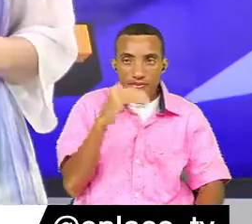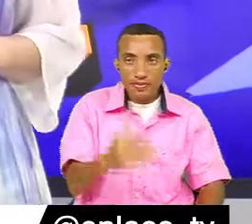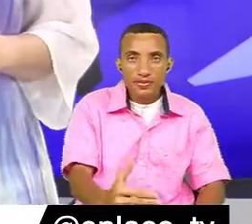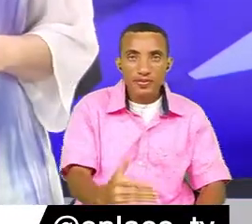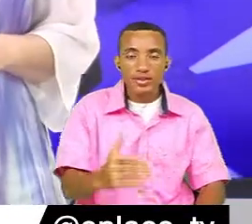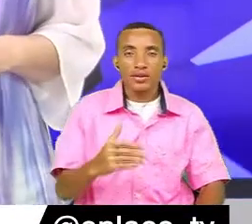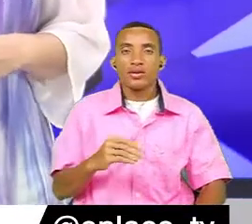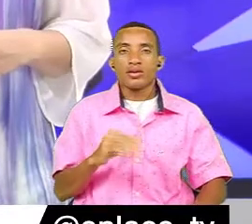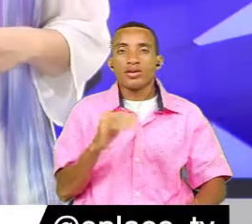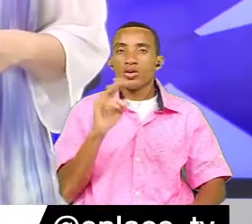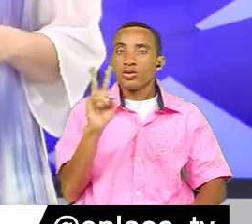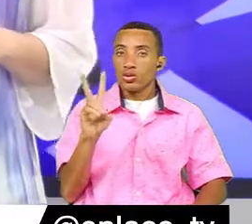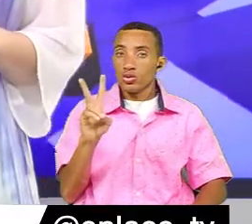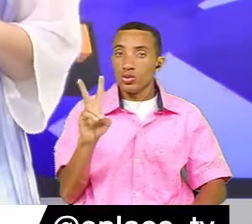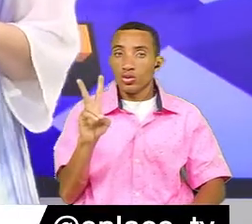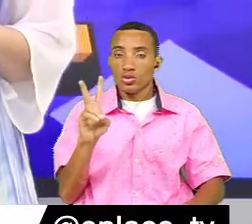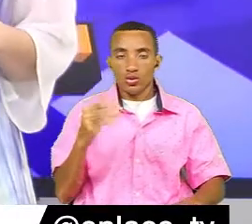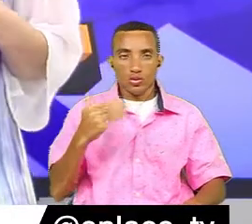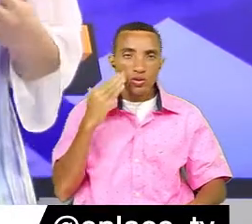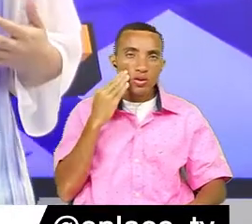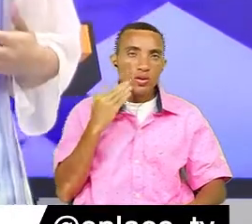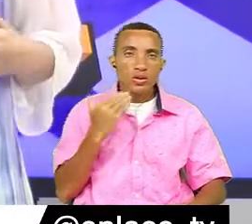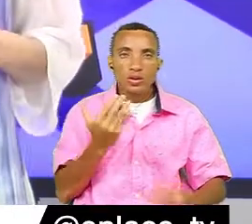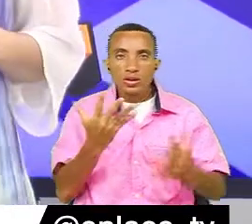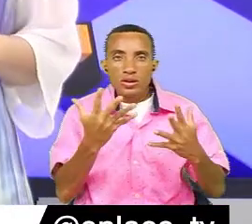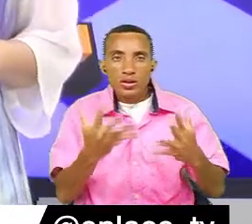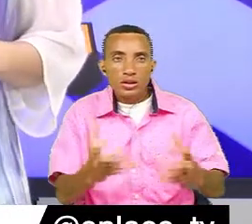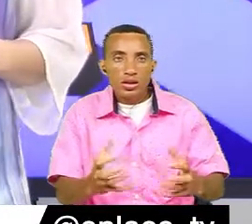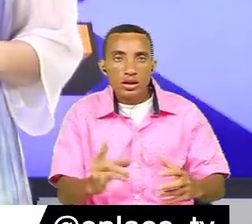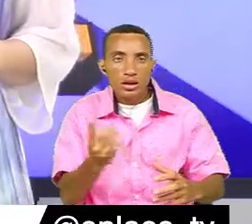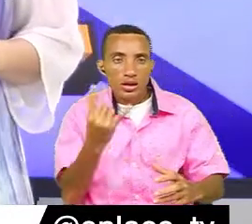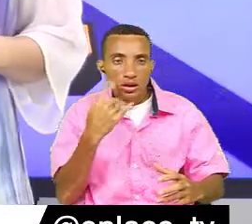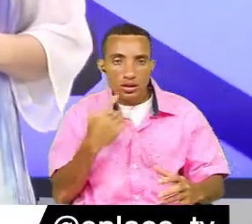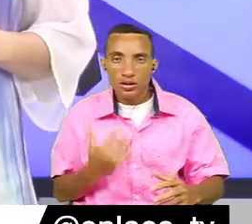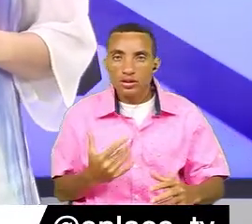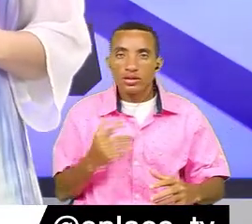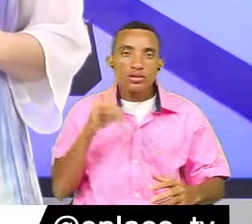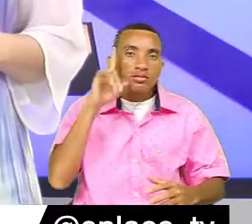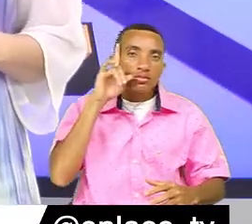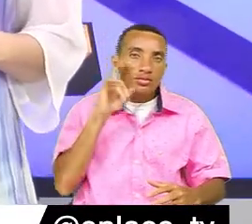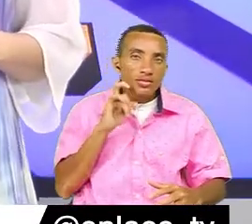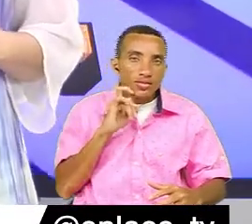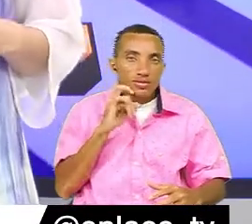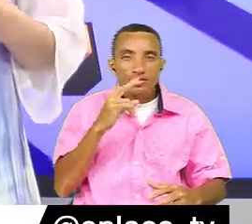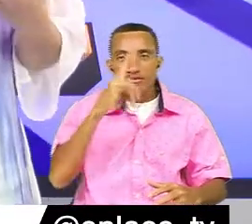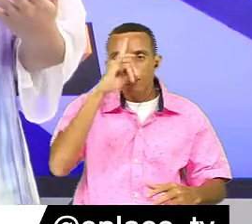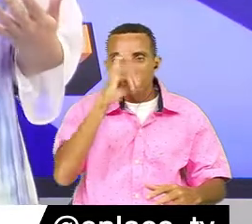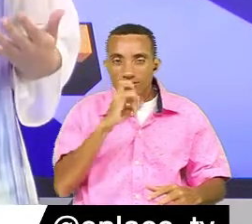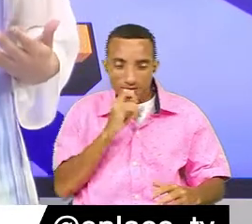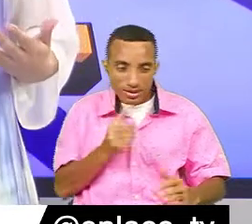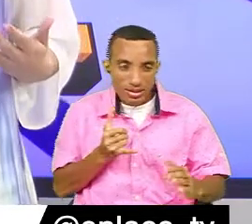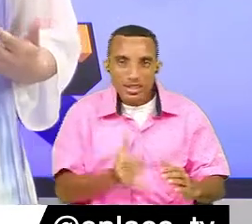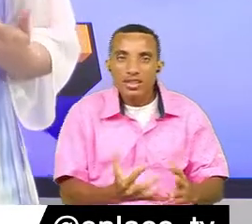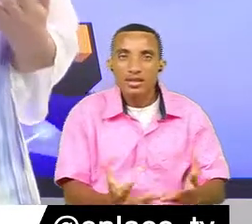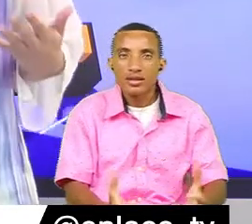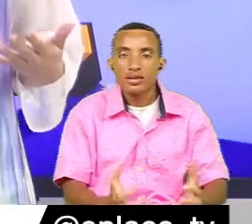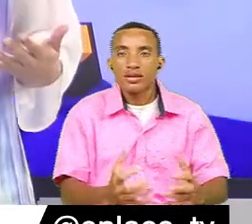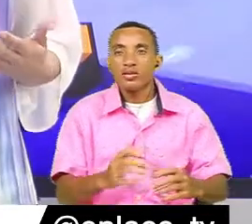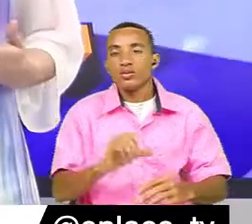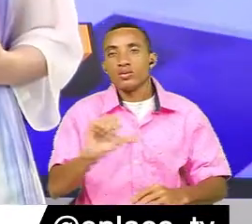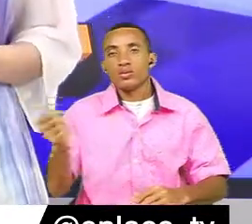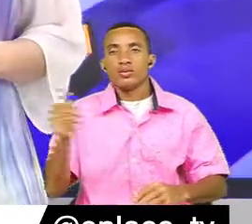al menor, dos jóvenes intentaron introducirle un objeto en sus partes íntimas. En otras noticias, un hombre pregunta